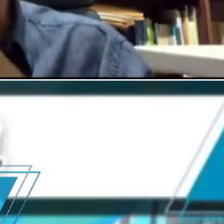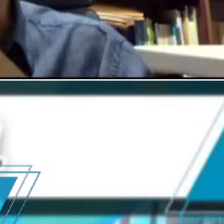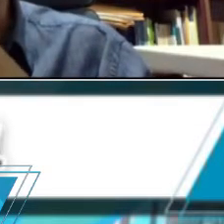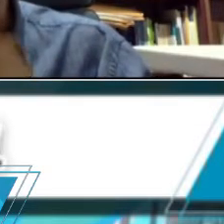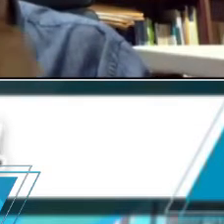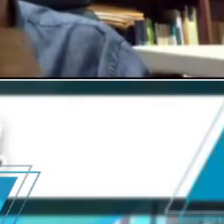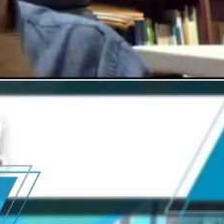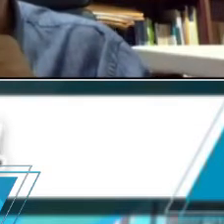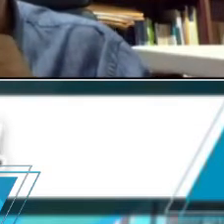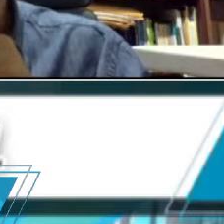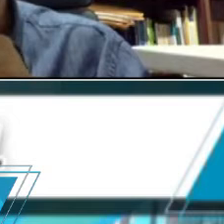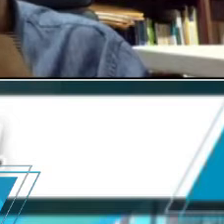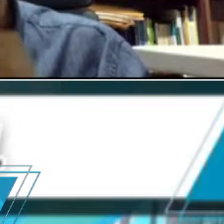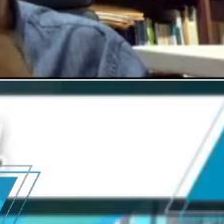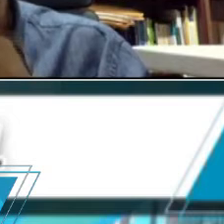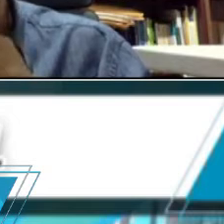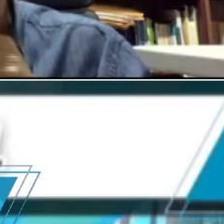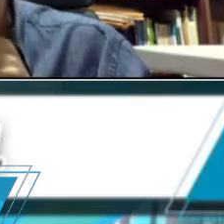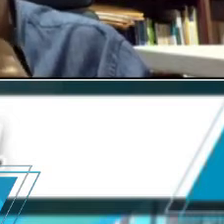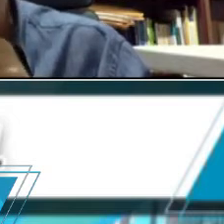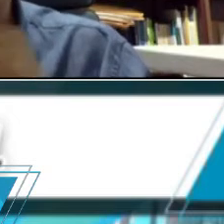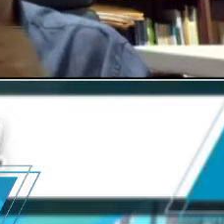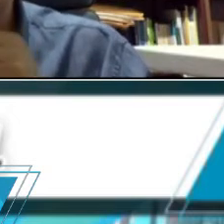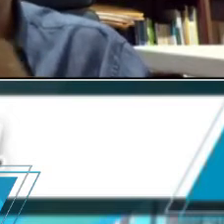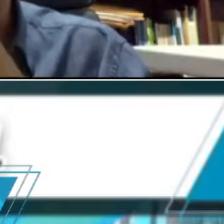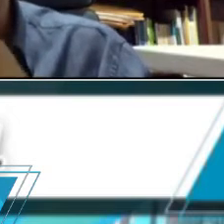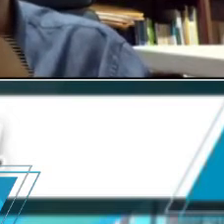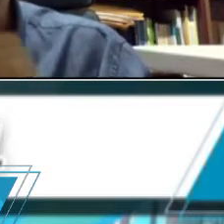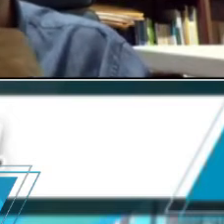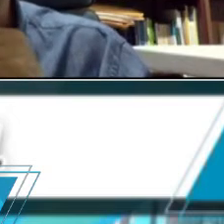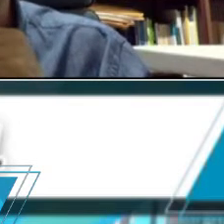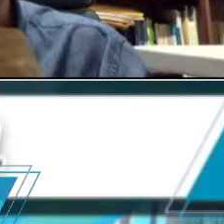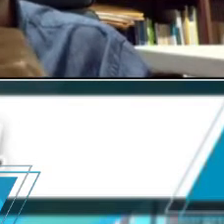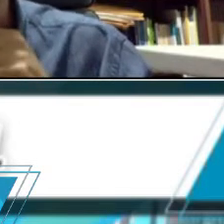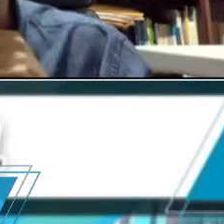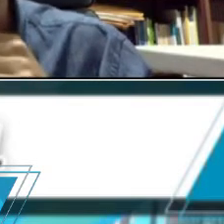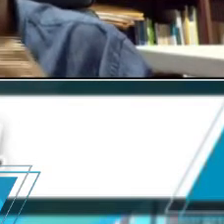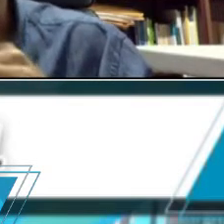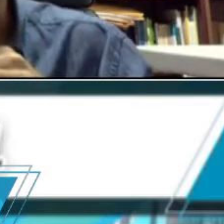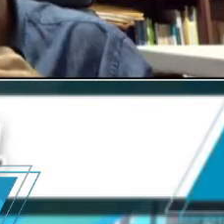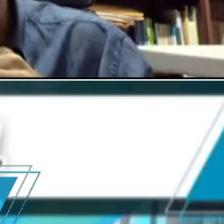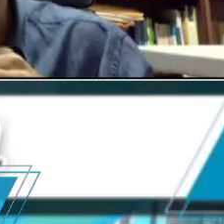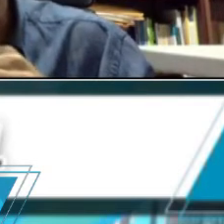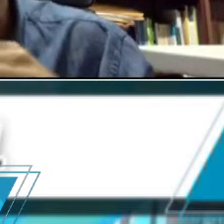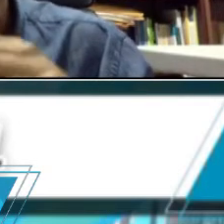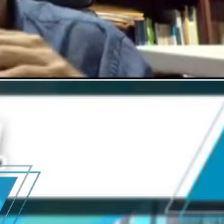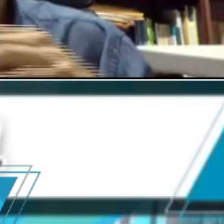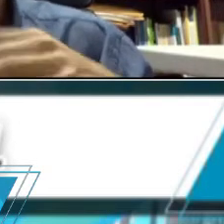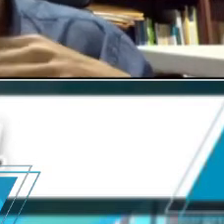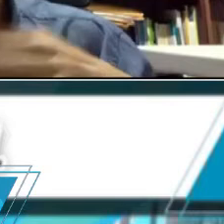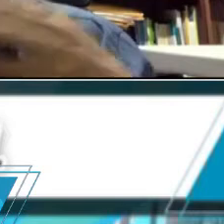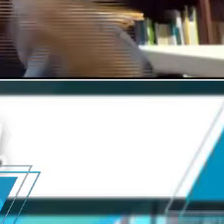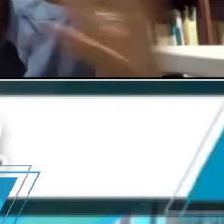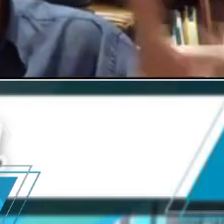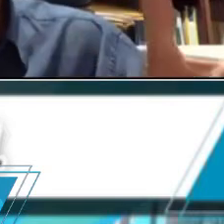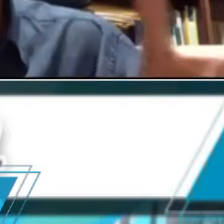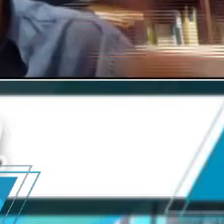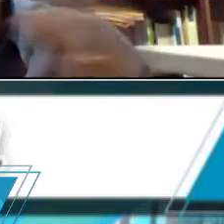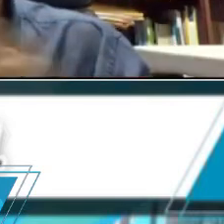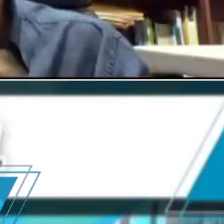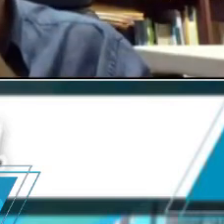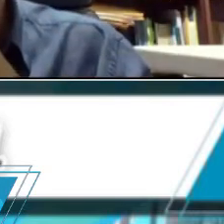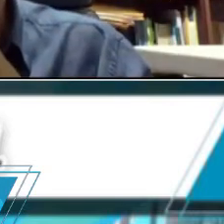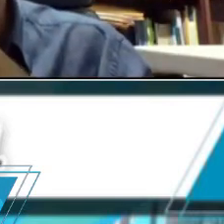de las cooperativas, ¿verdad? No todas las cooperativas van a solventarse. Si son las de crédito y ahorro, pues al final ellas